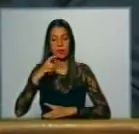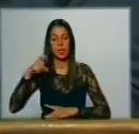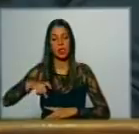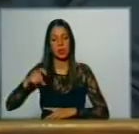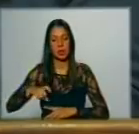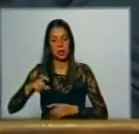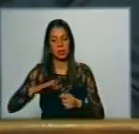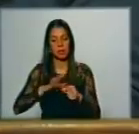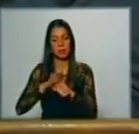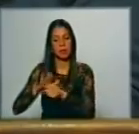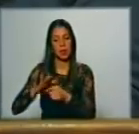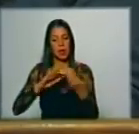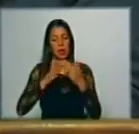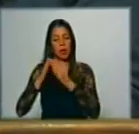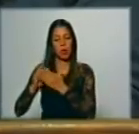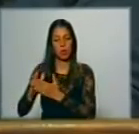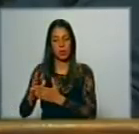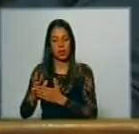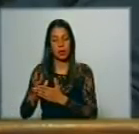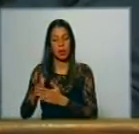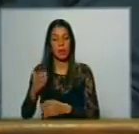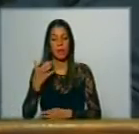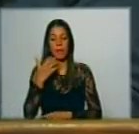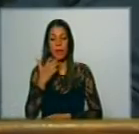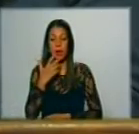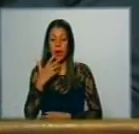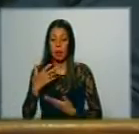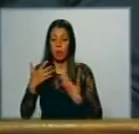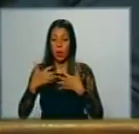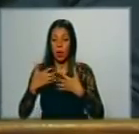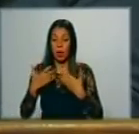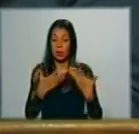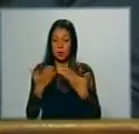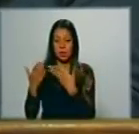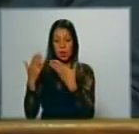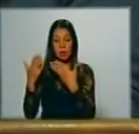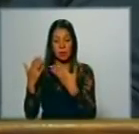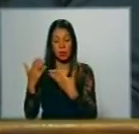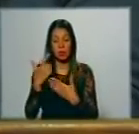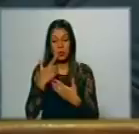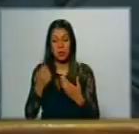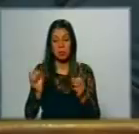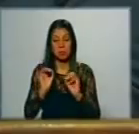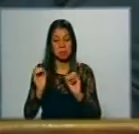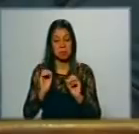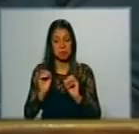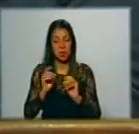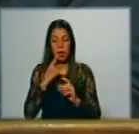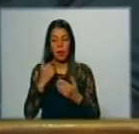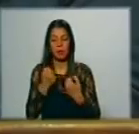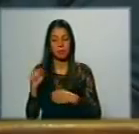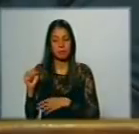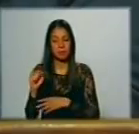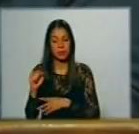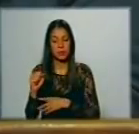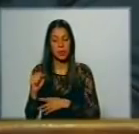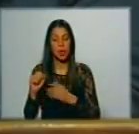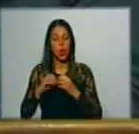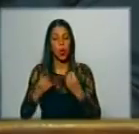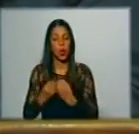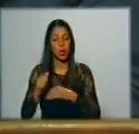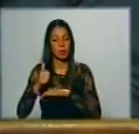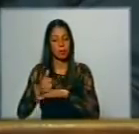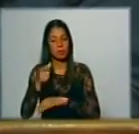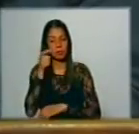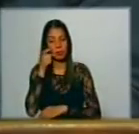necesidades colectivas. Cuando no se preste el servicio en tales condiciones, el órgano o ente competente